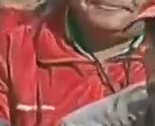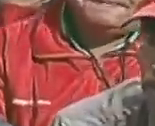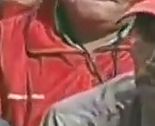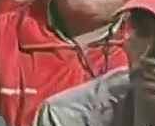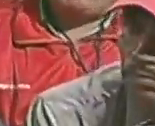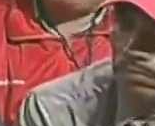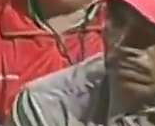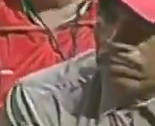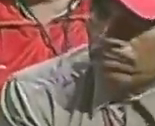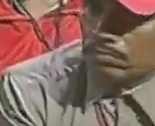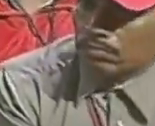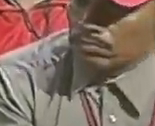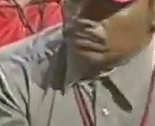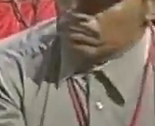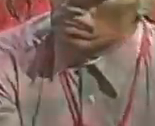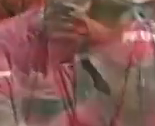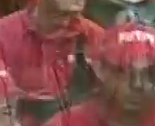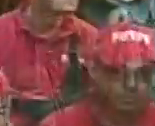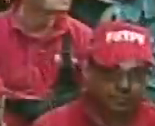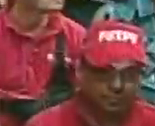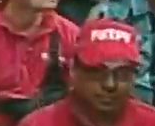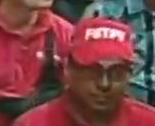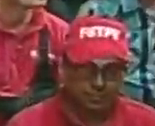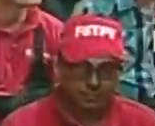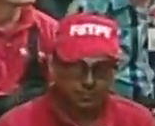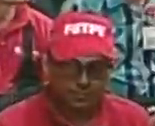presidente, el día de hoy,